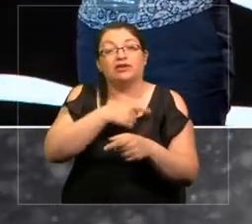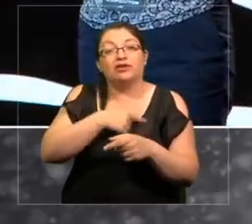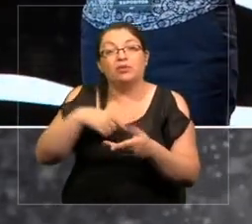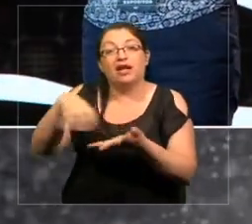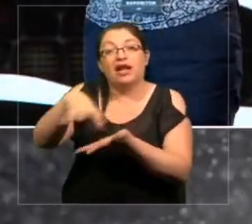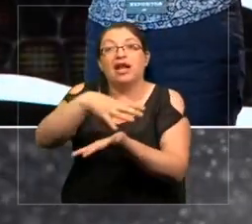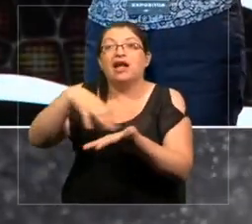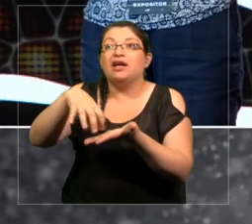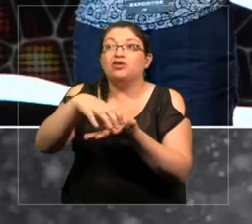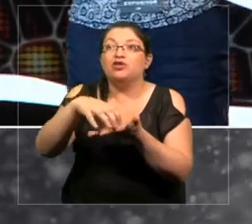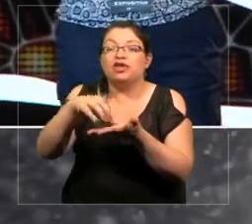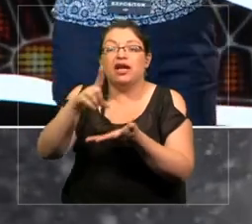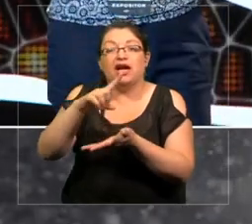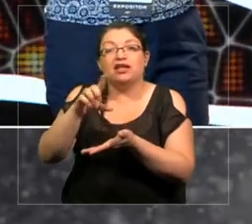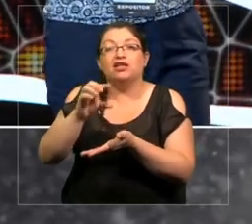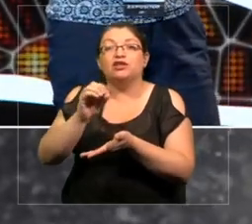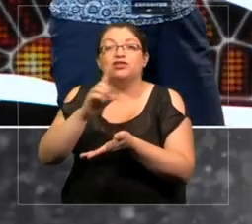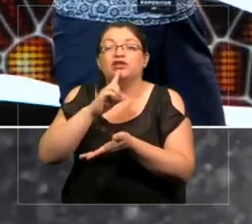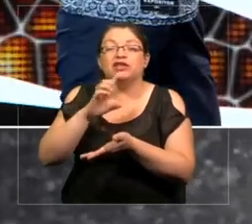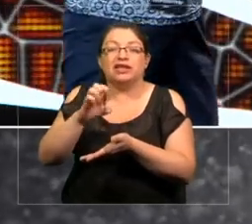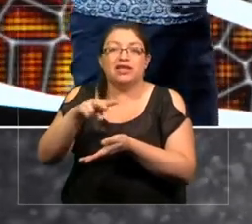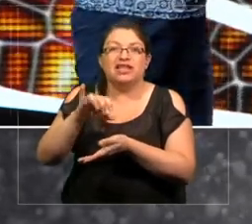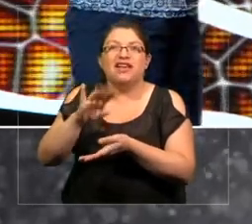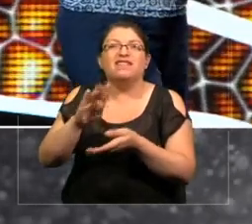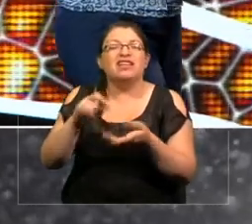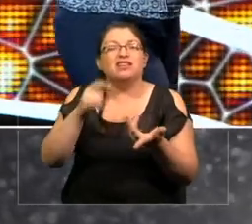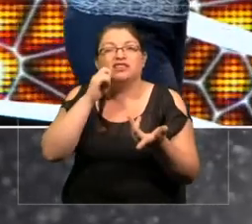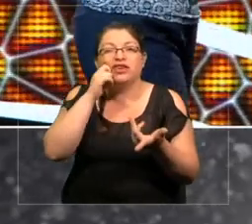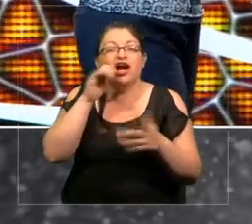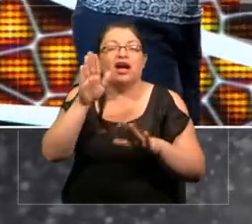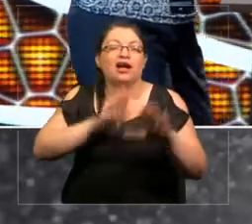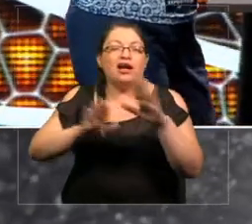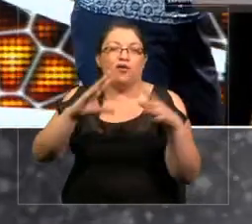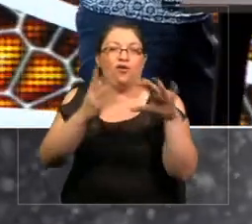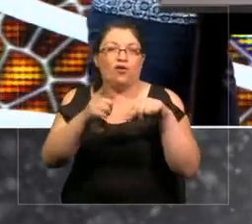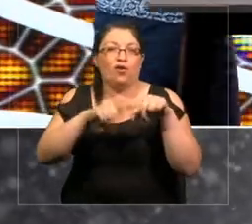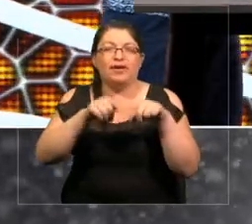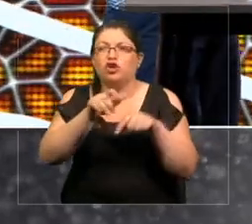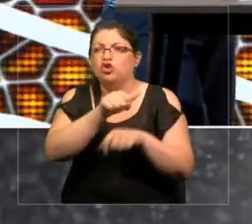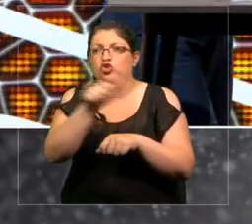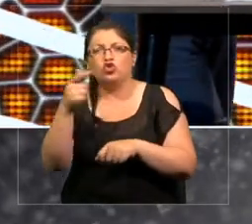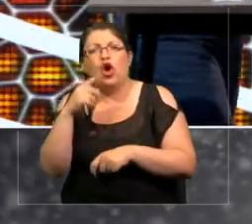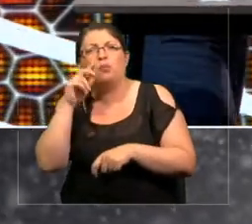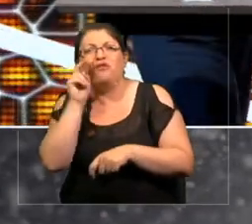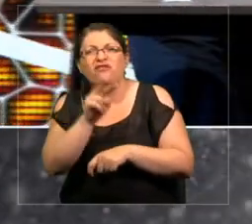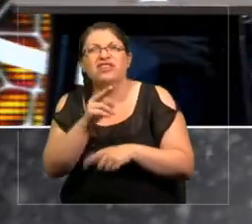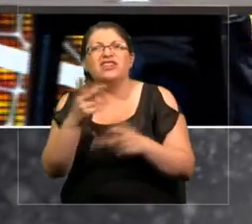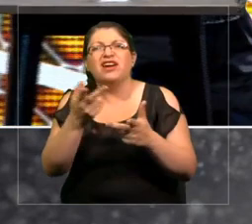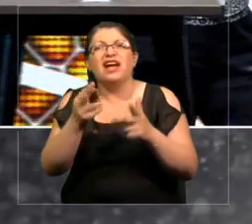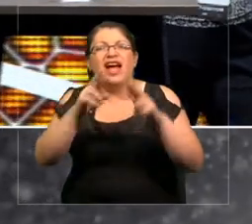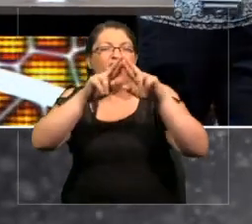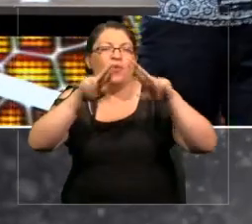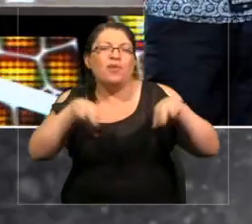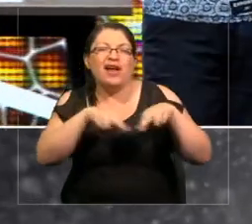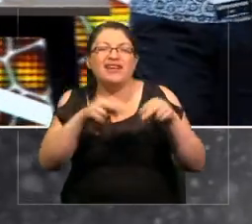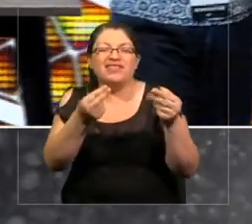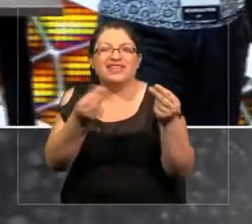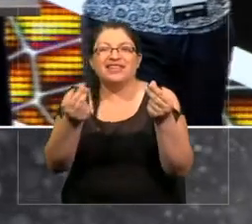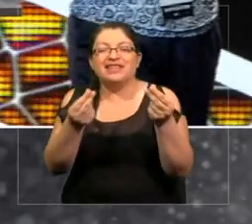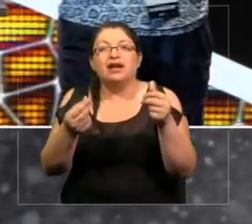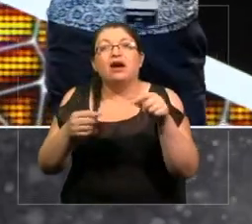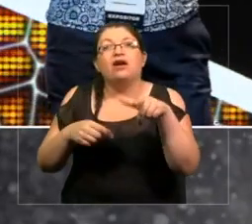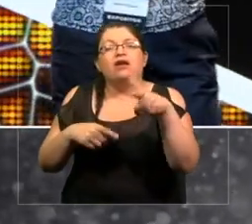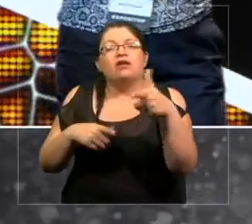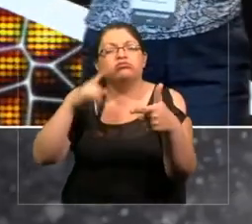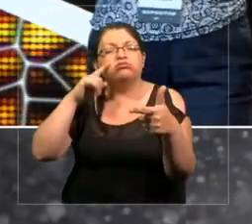sostenible es la ciudad todos hemos visto los dibujos el triángulo de la sostenibilidad con